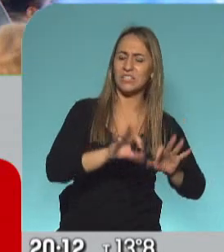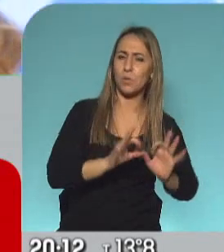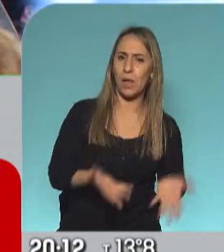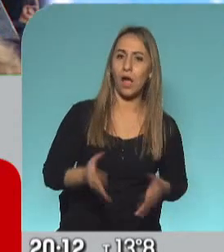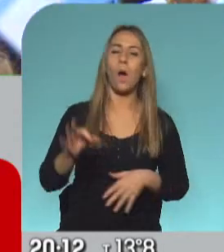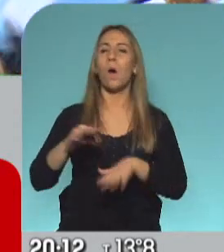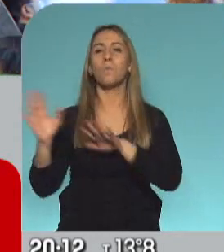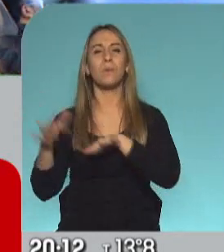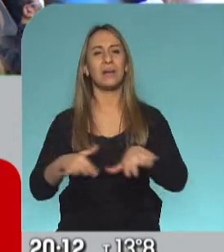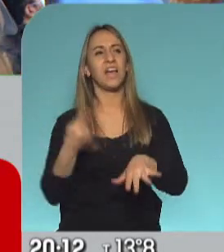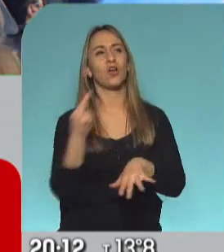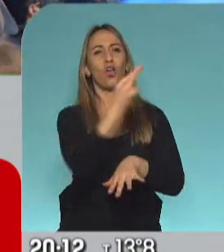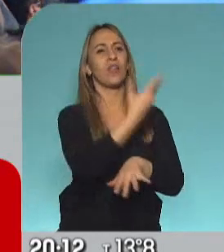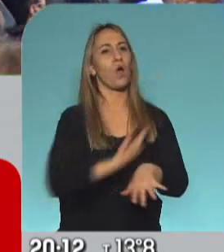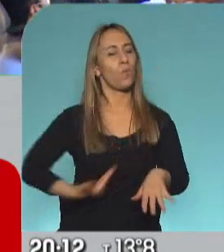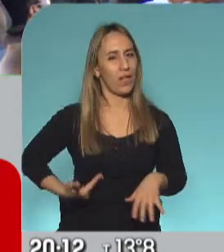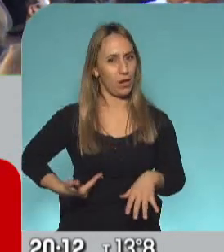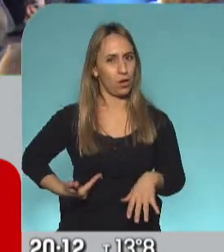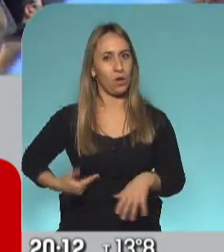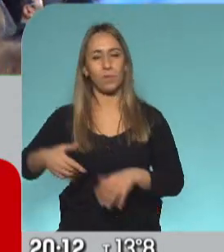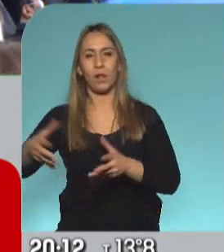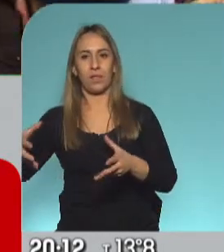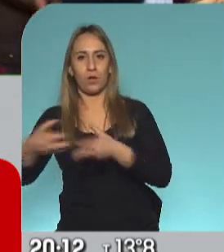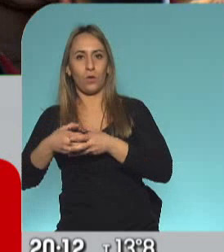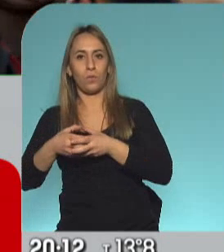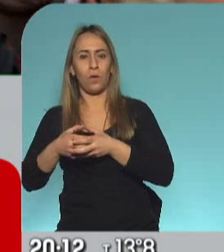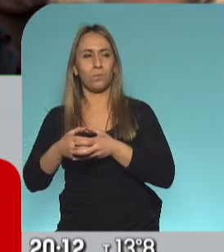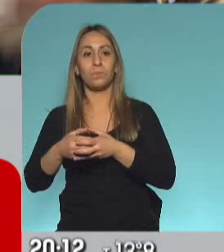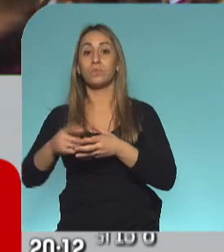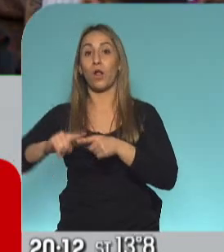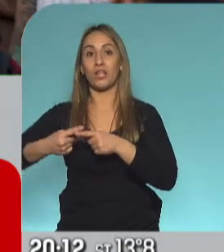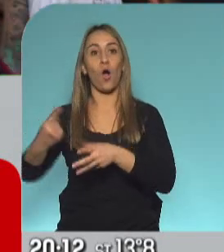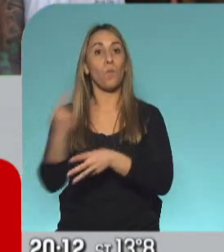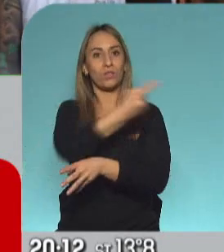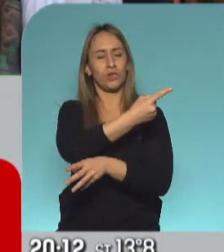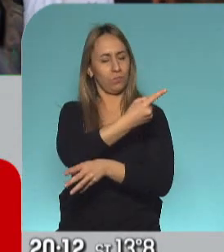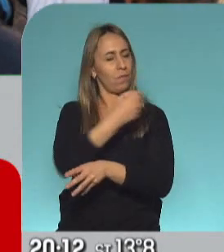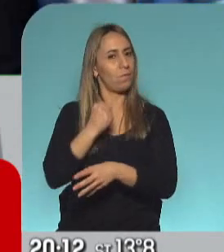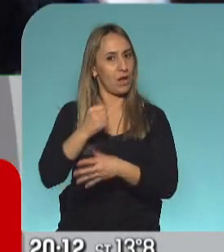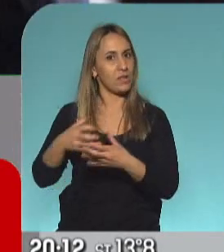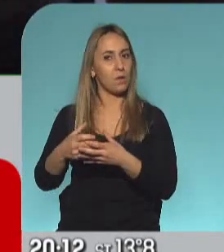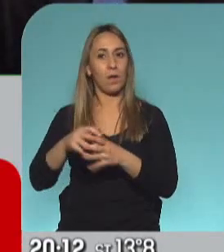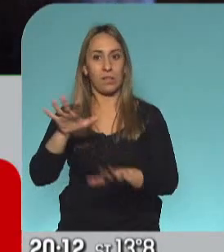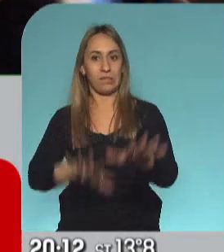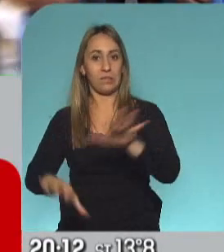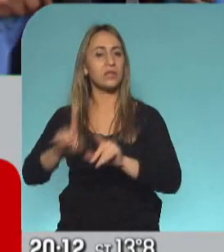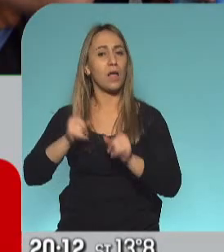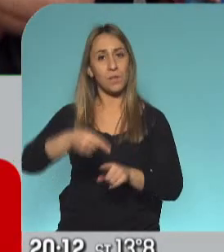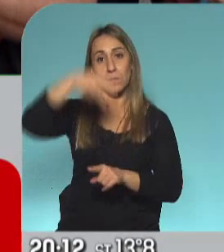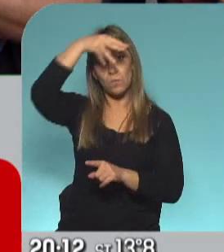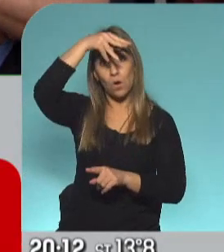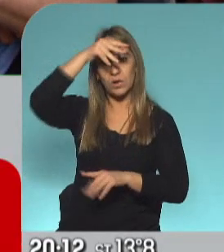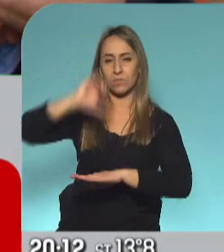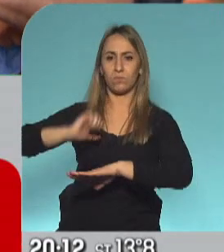el gobierno motorizada por un sector muy claro de la oposición que estuvo ahí presente? Estuvo Patricia Bullrich en la